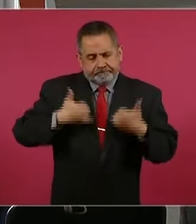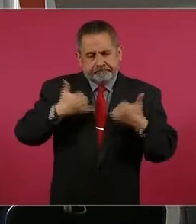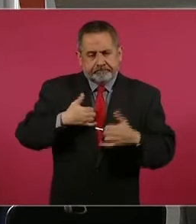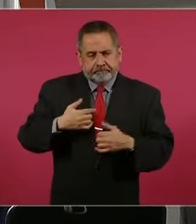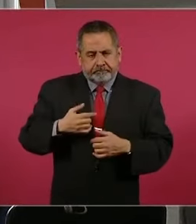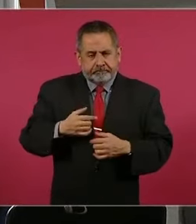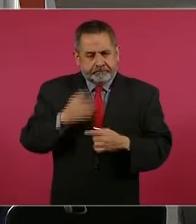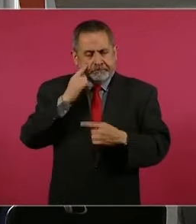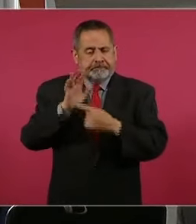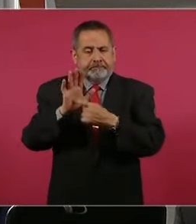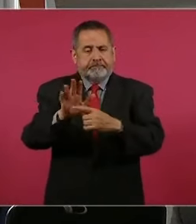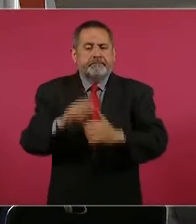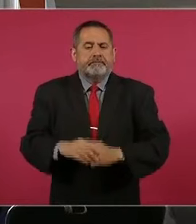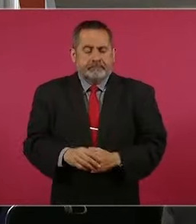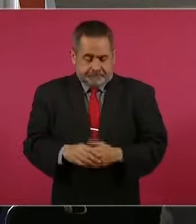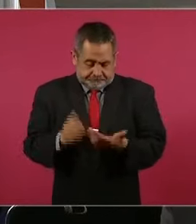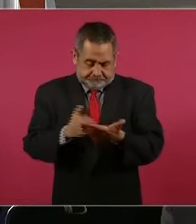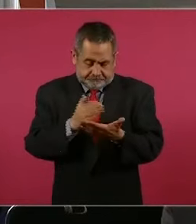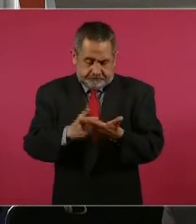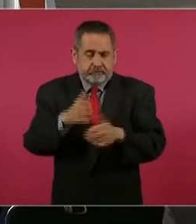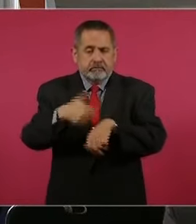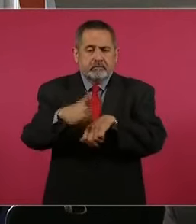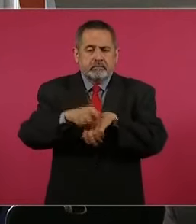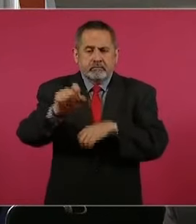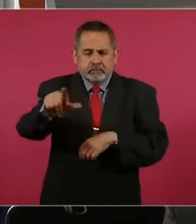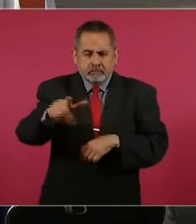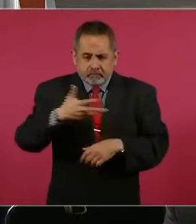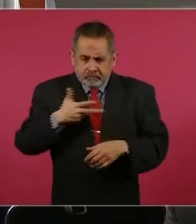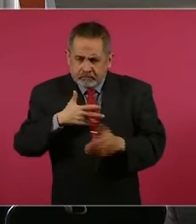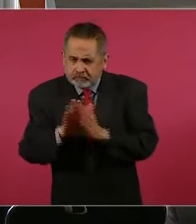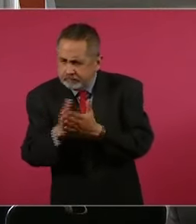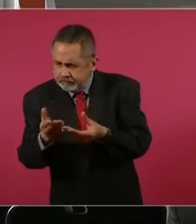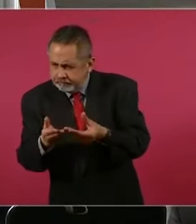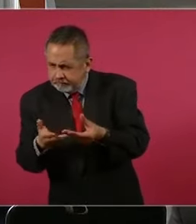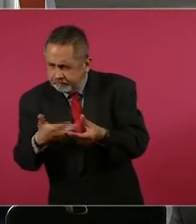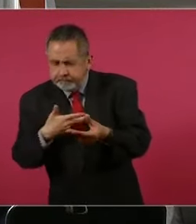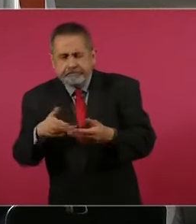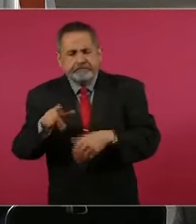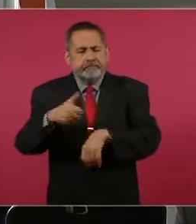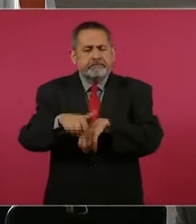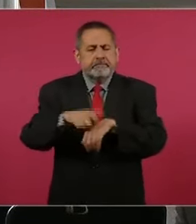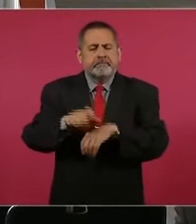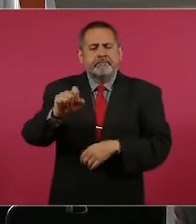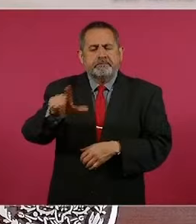mira, una página 27, ¿no tienes tú el libro?